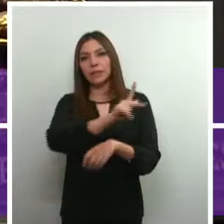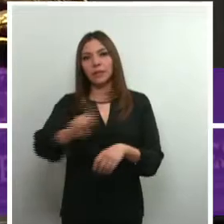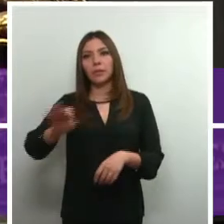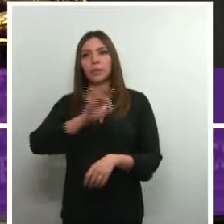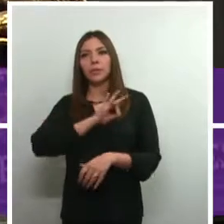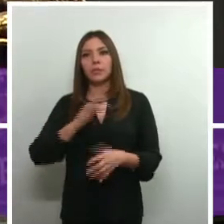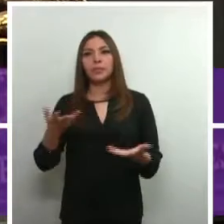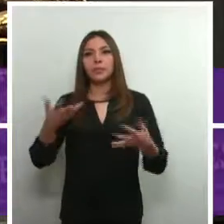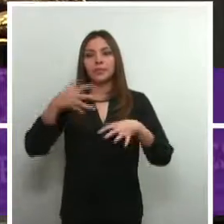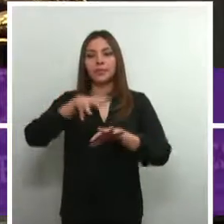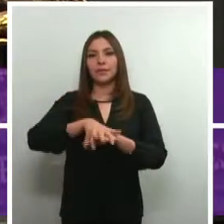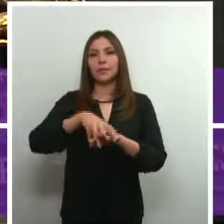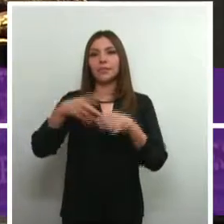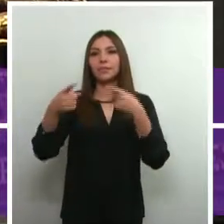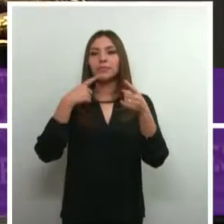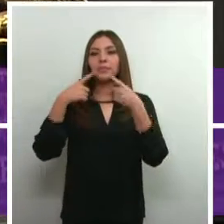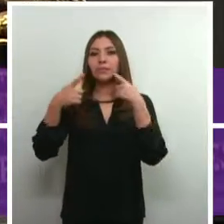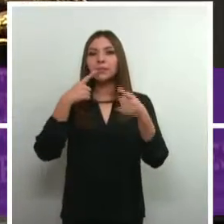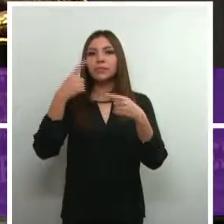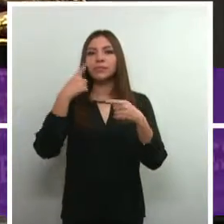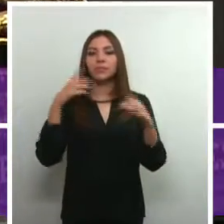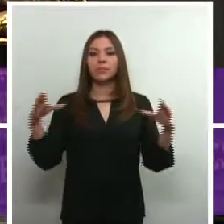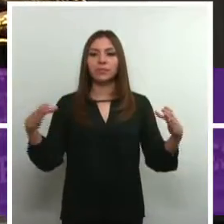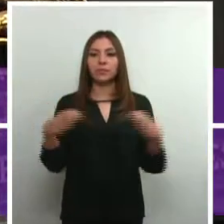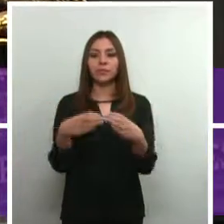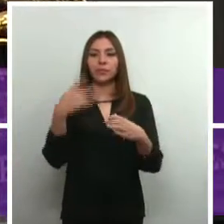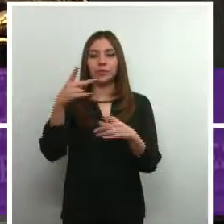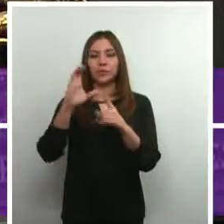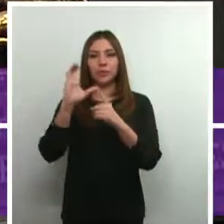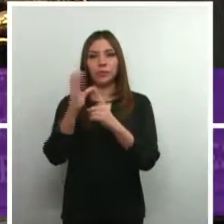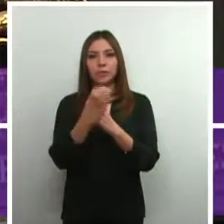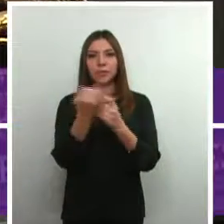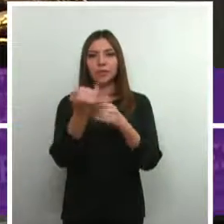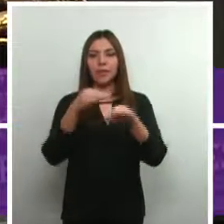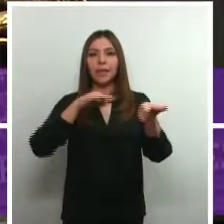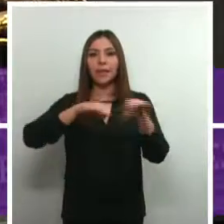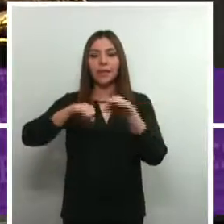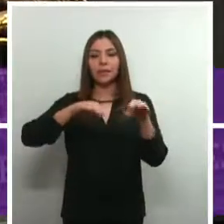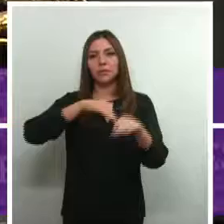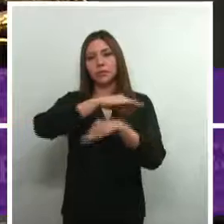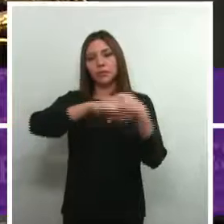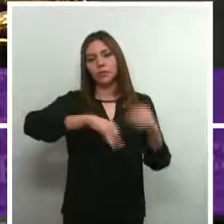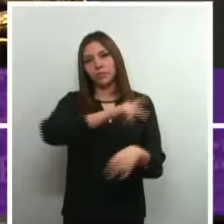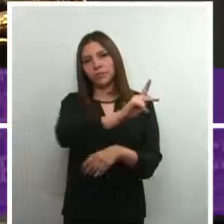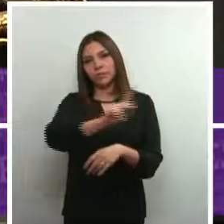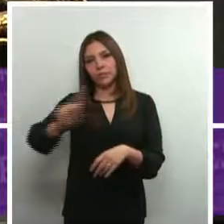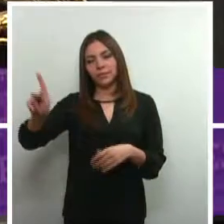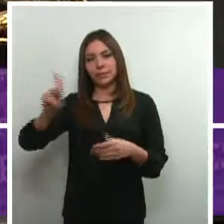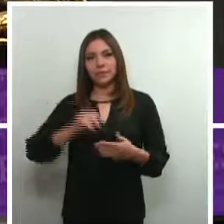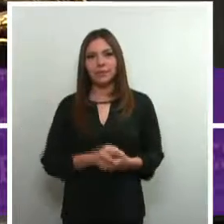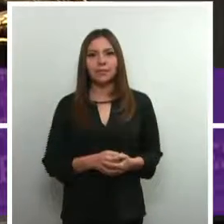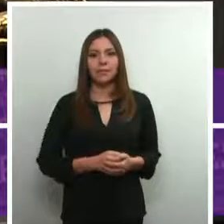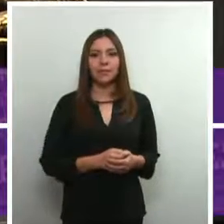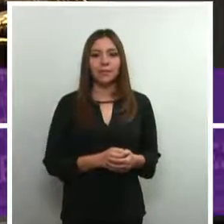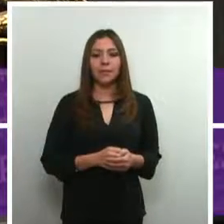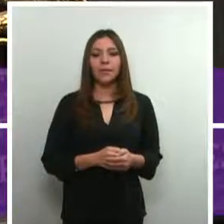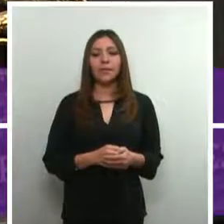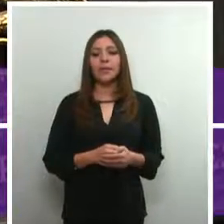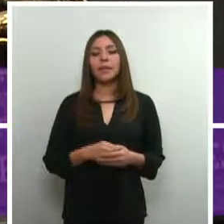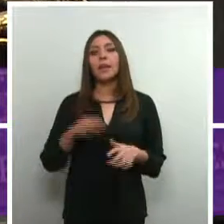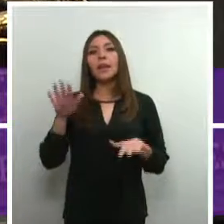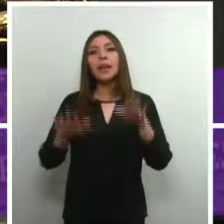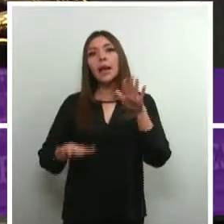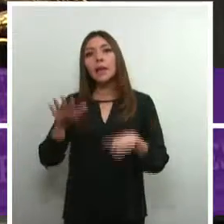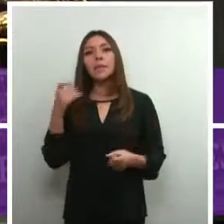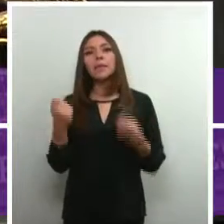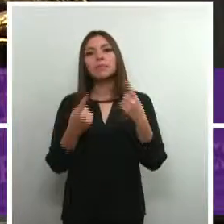la mesa directiva de la comisión y al trabajo de todos y cada uno de ustedes. A veces pensamos en